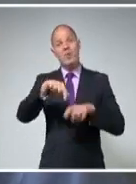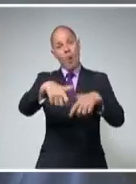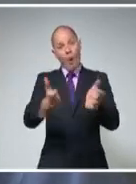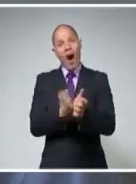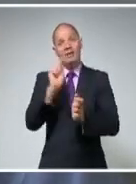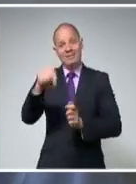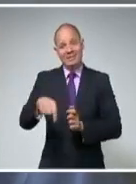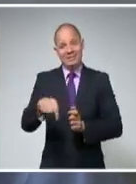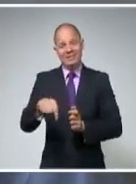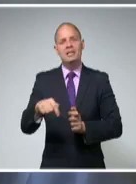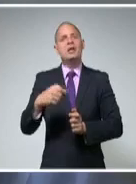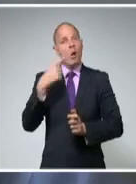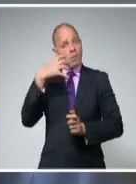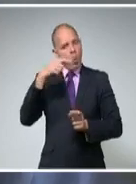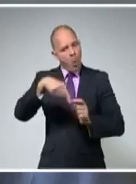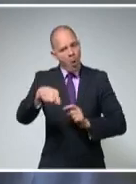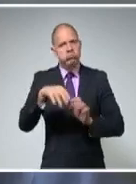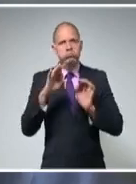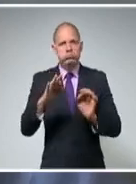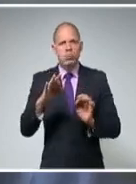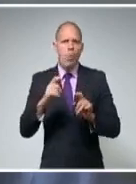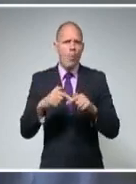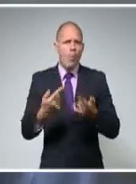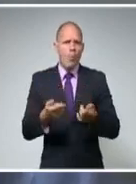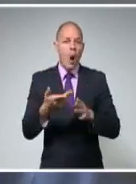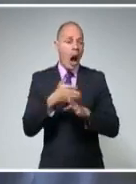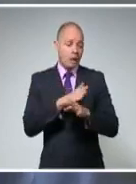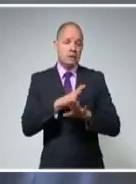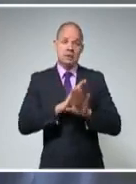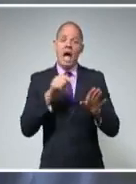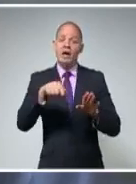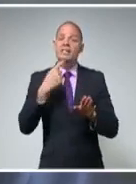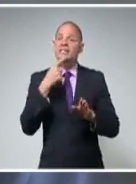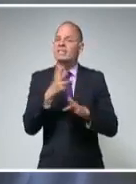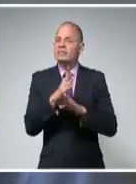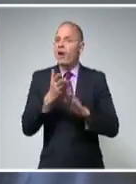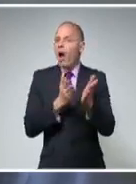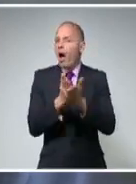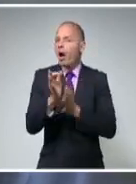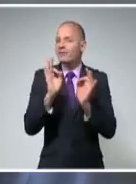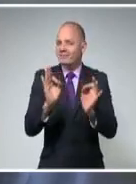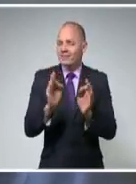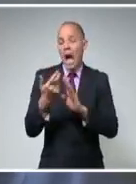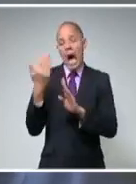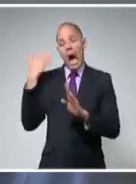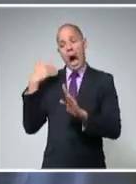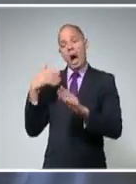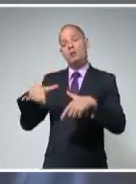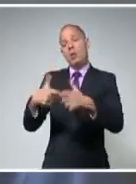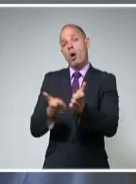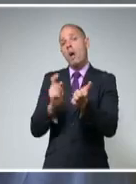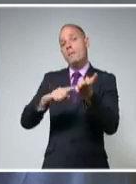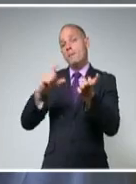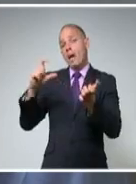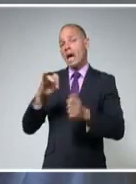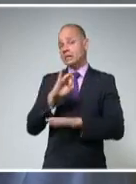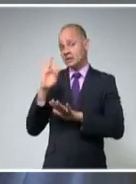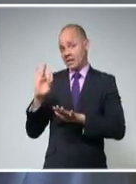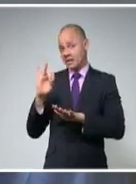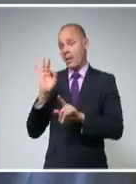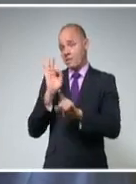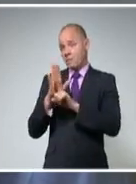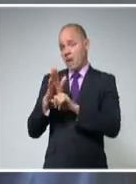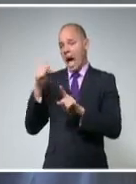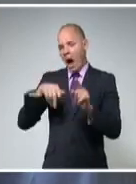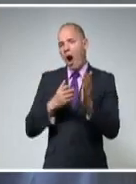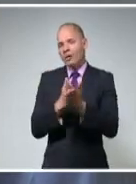muy importante y tiene una gran trascendencia, ya que, como se ha dicho, es el Congreso de la continuidad. El Congreso en el que prácticamente desde el punto de vista del partido